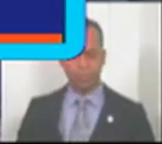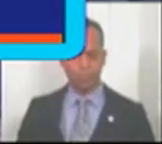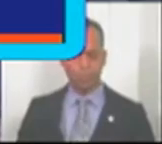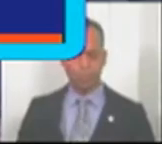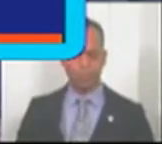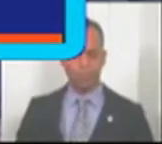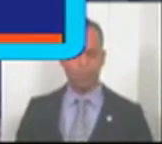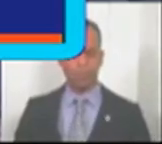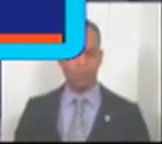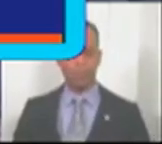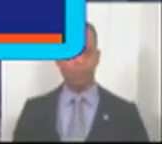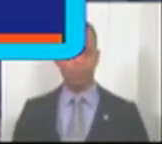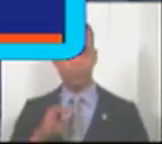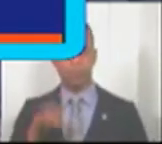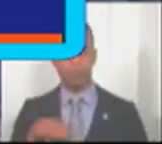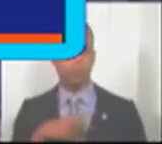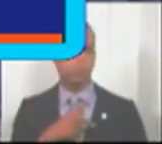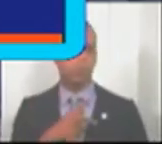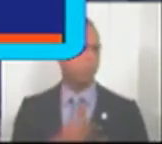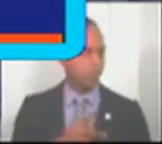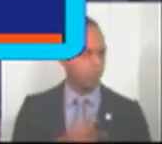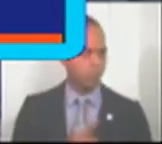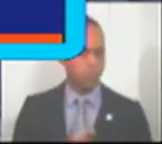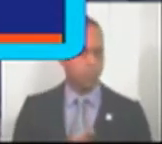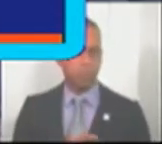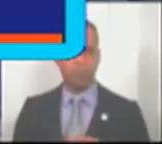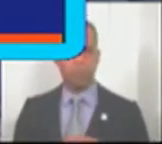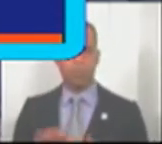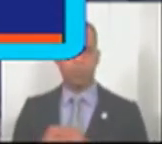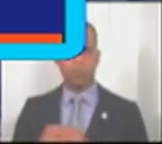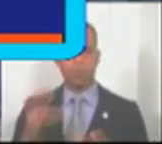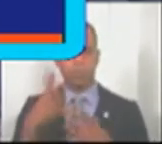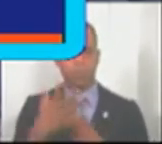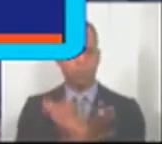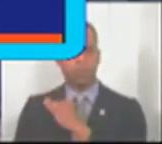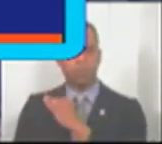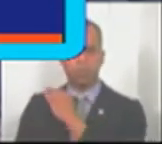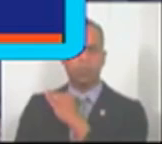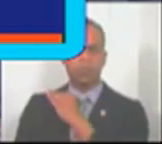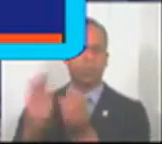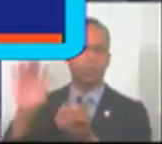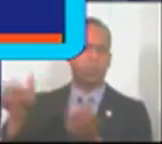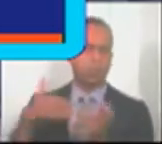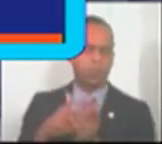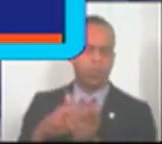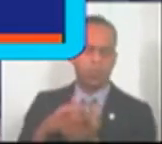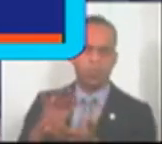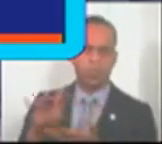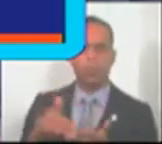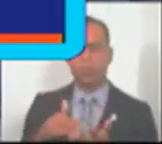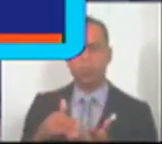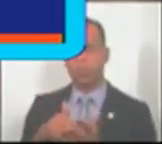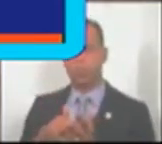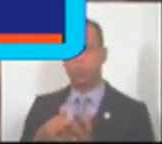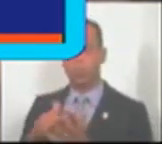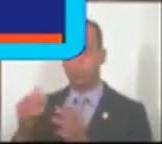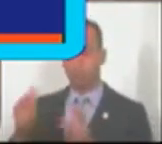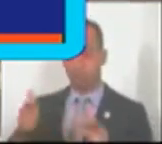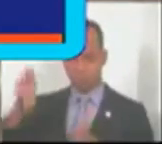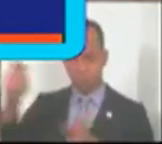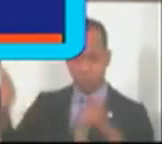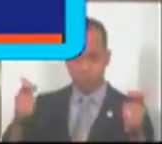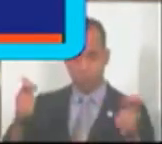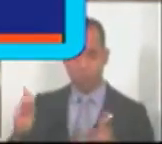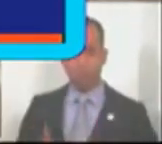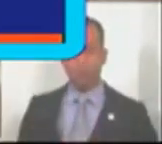en el que se preservaban los países centrales de las grandes potencias